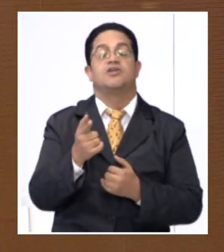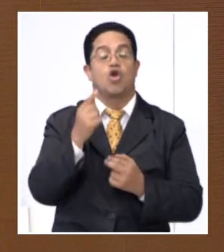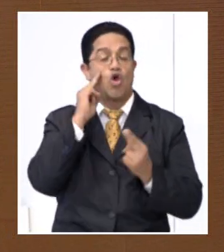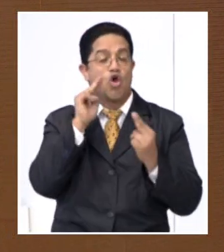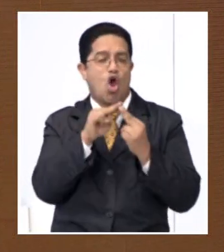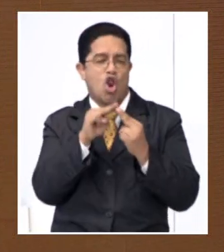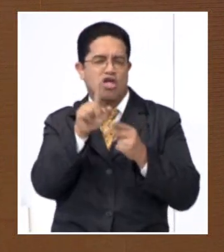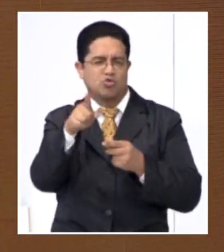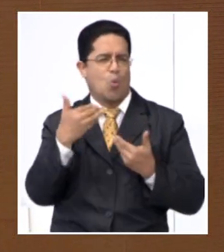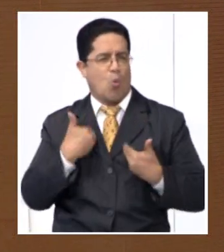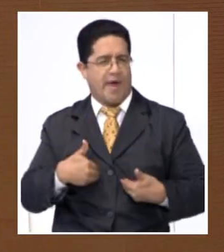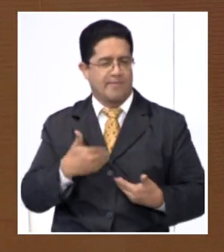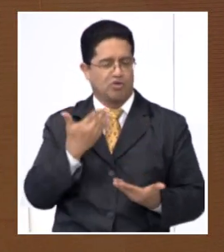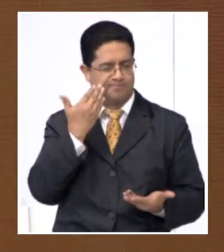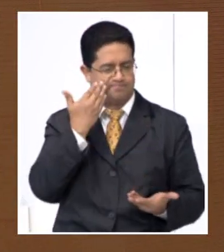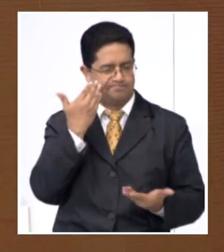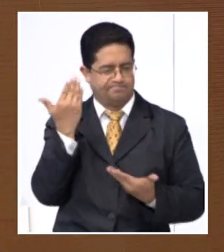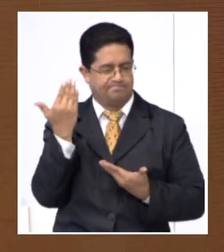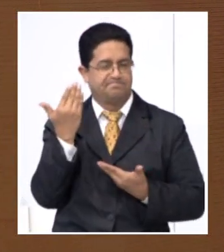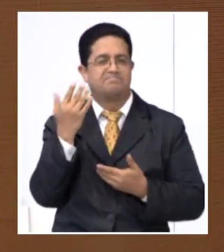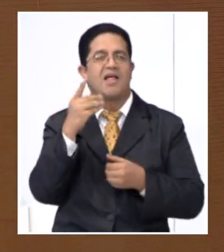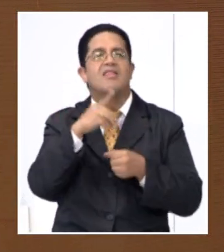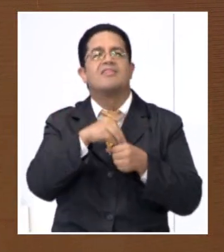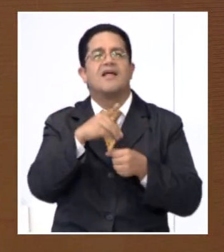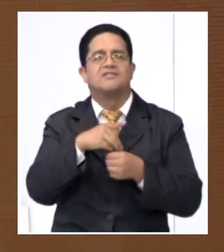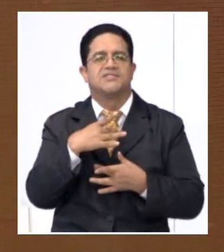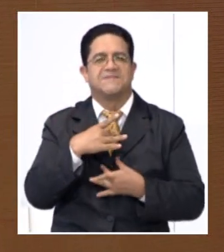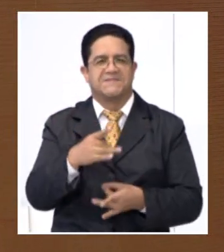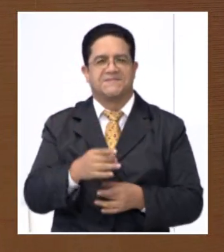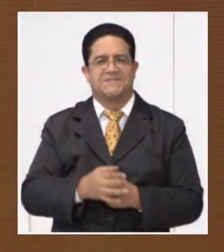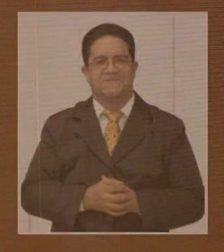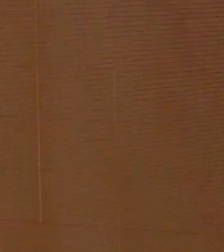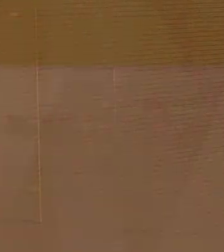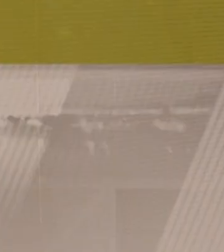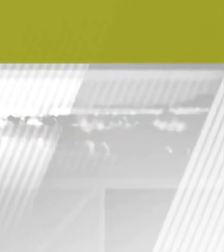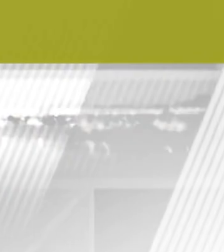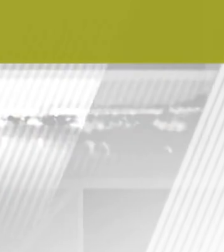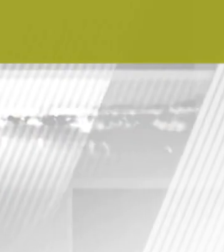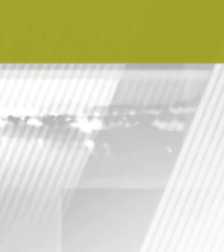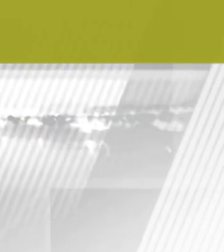Cuerpo, vamos a conocer datos interesantes sobre la caja torácica.